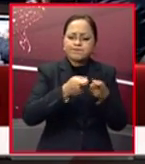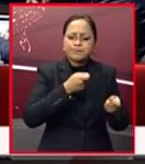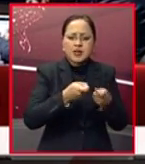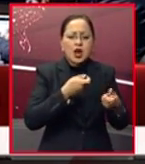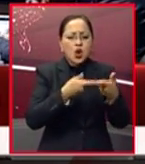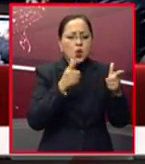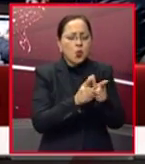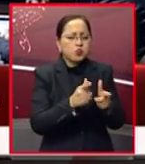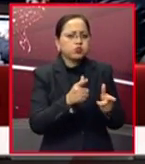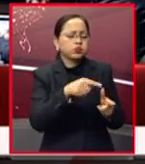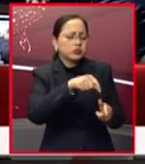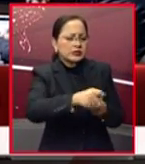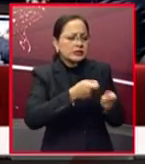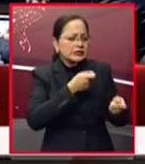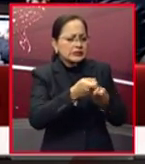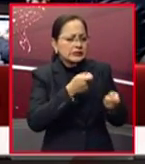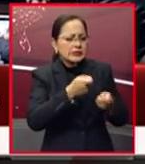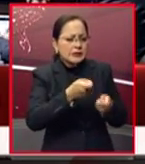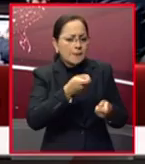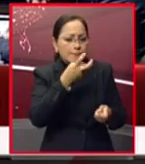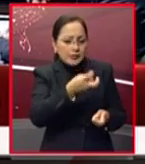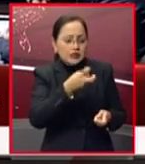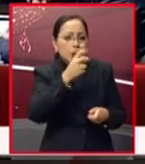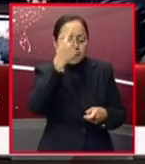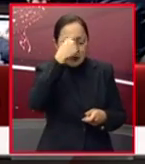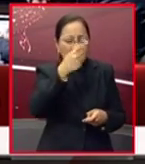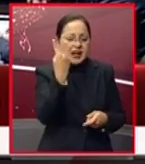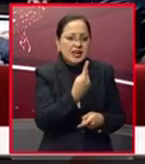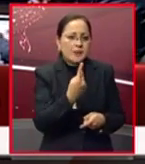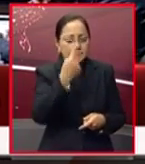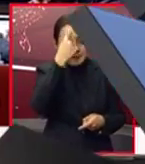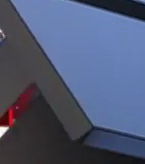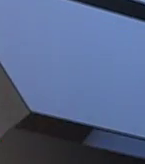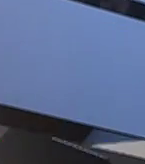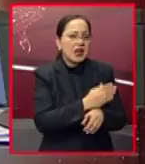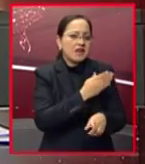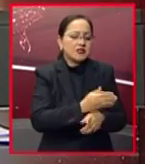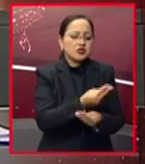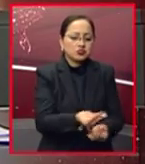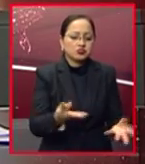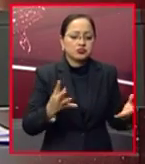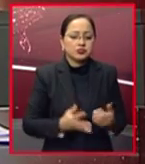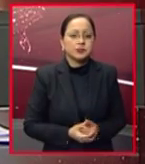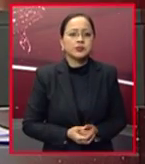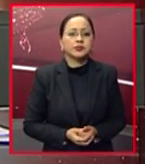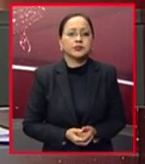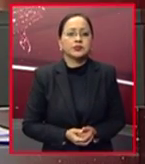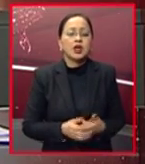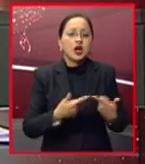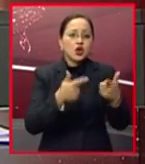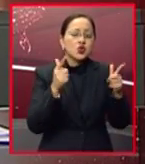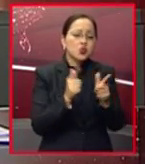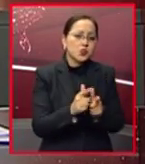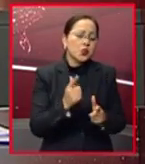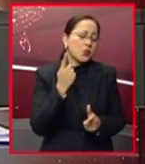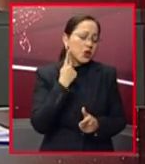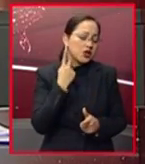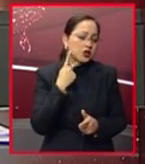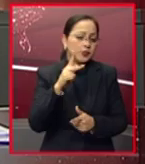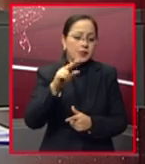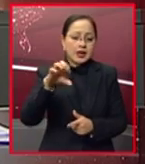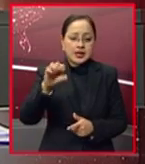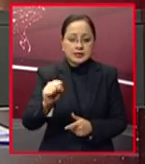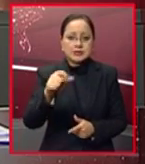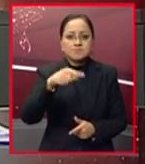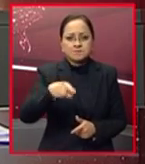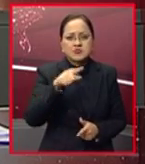sido esencialmente funcional a un sistema de privilegios. El Partido Encuentro Social manifestó que la Constitución actual